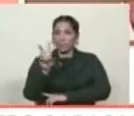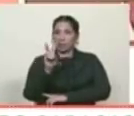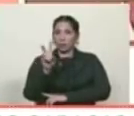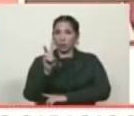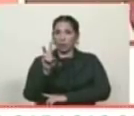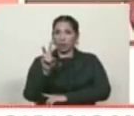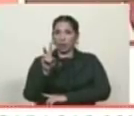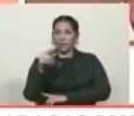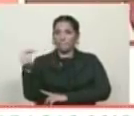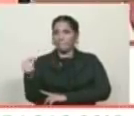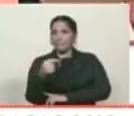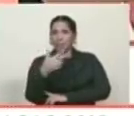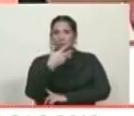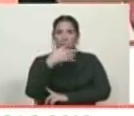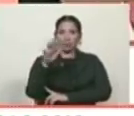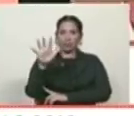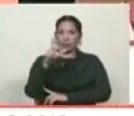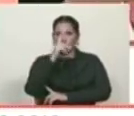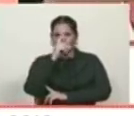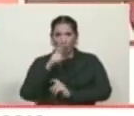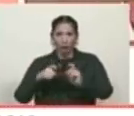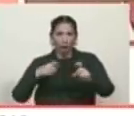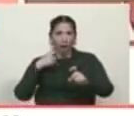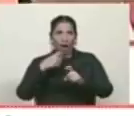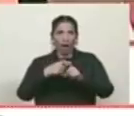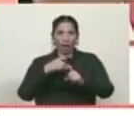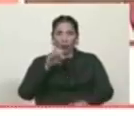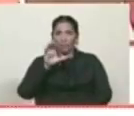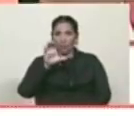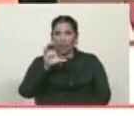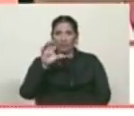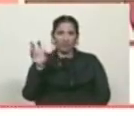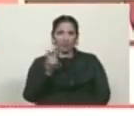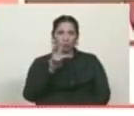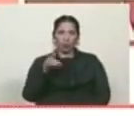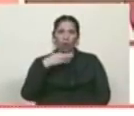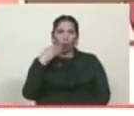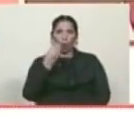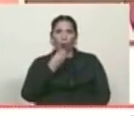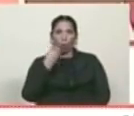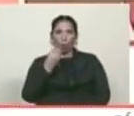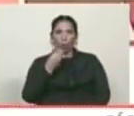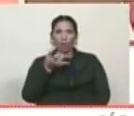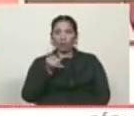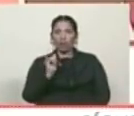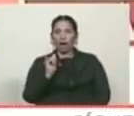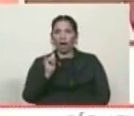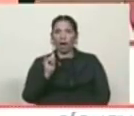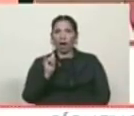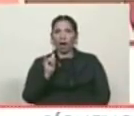de 35 años. Venezuela es un país eminentemente joven, pero además cuenta con un bono demográfico,